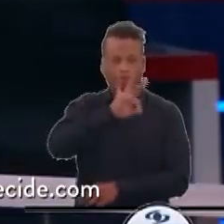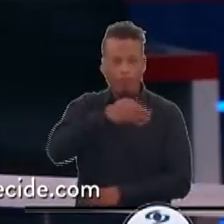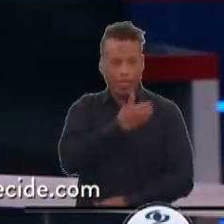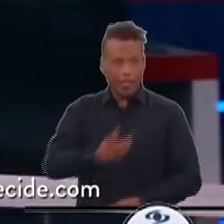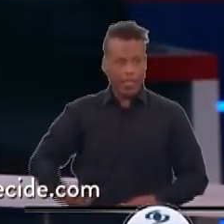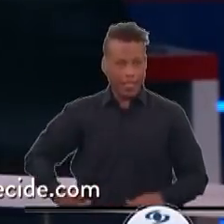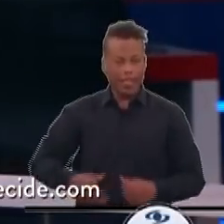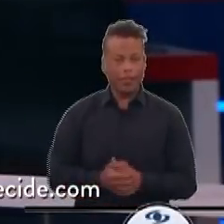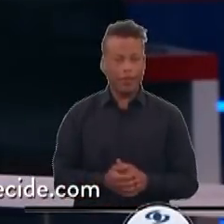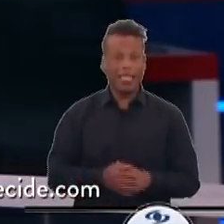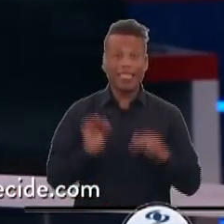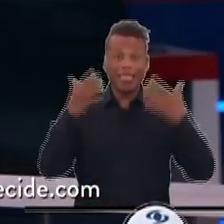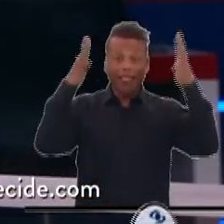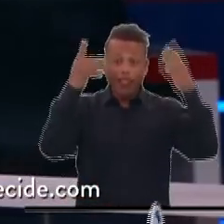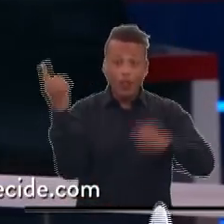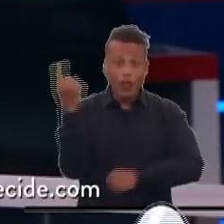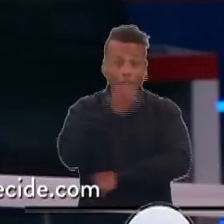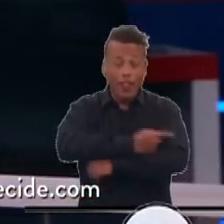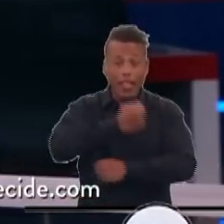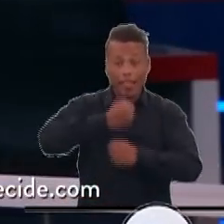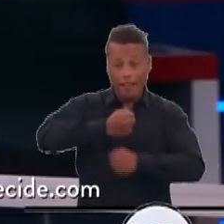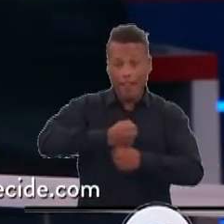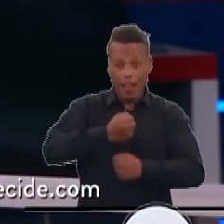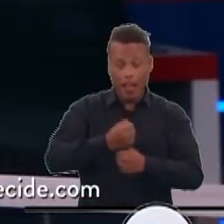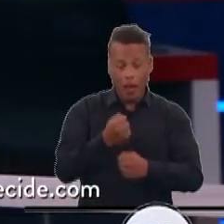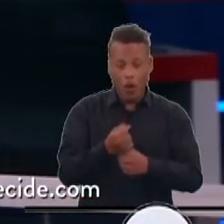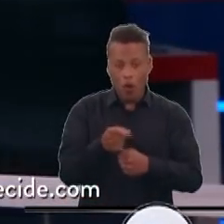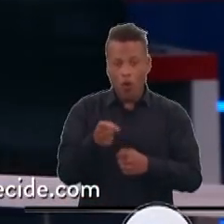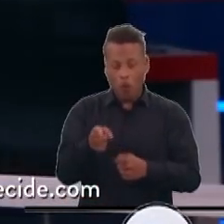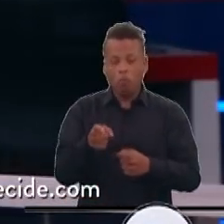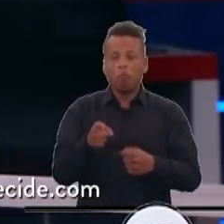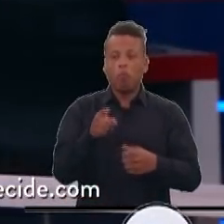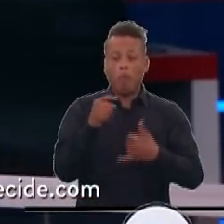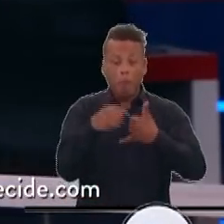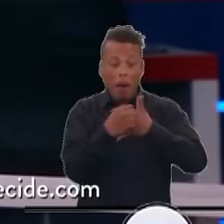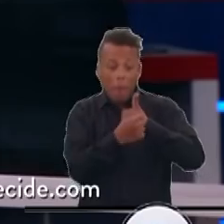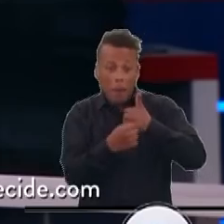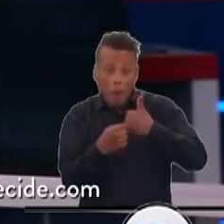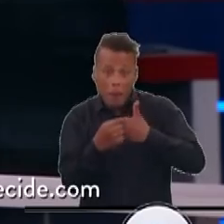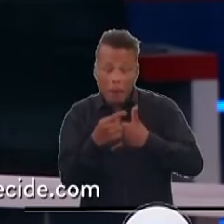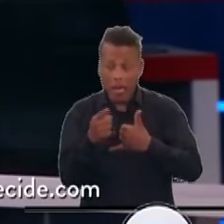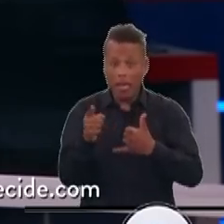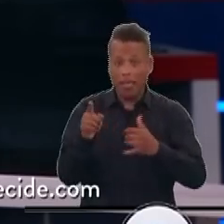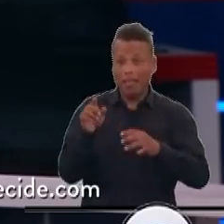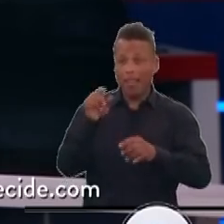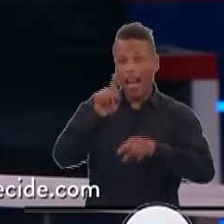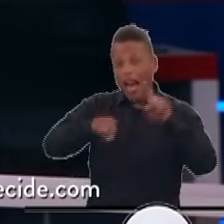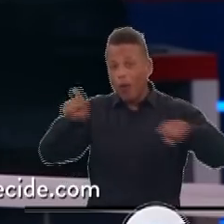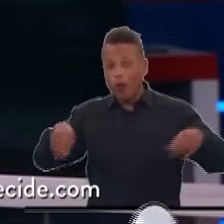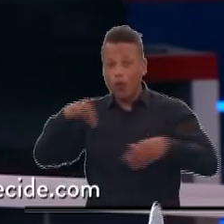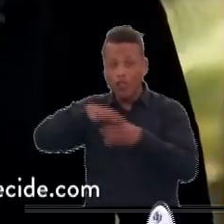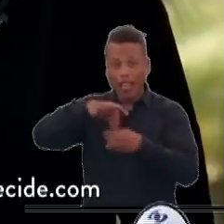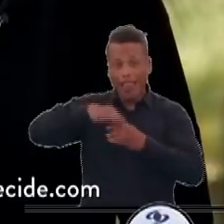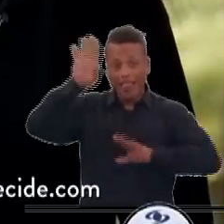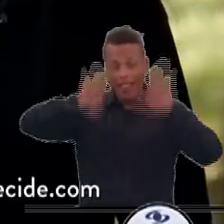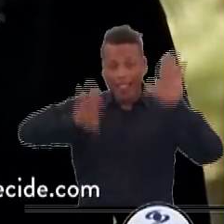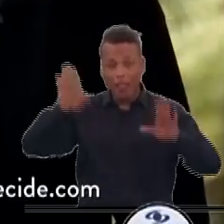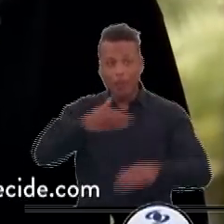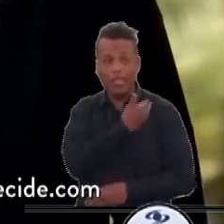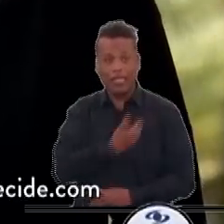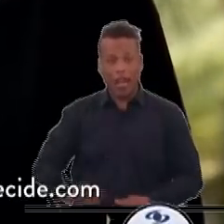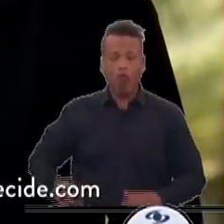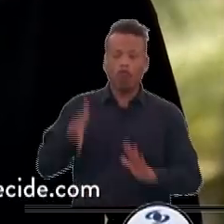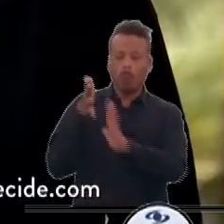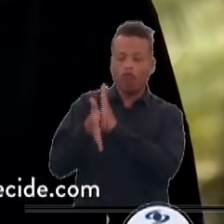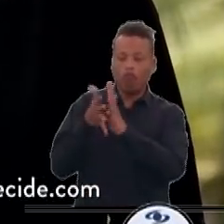Durante la celebración del Día del Trabajo y en medio de sus correrías por el país, algunos candidatos presidenciales hablaron de sus estrategias para reducir